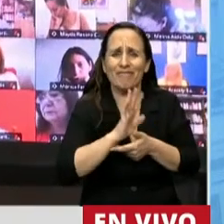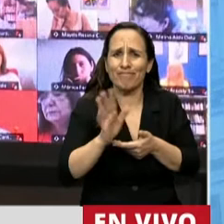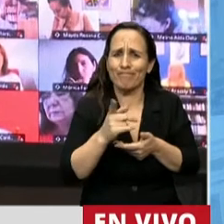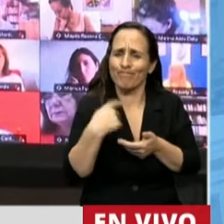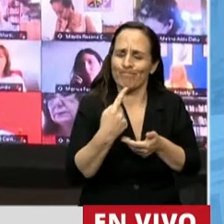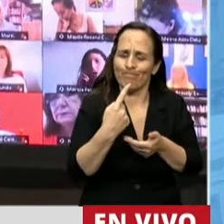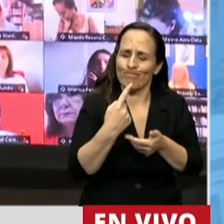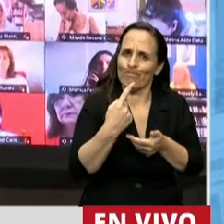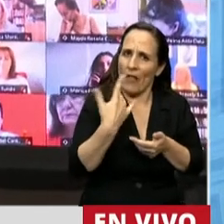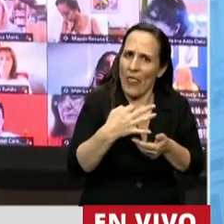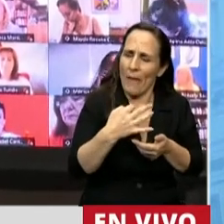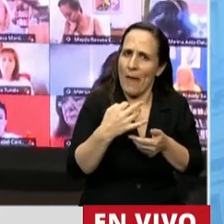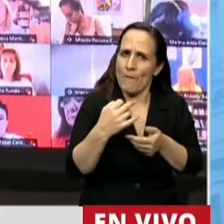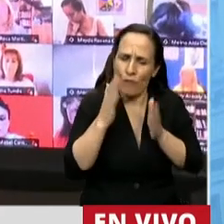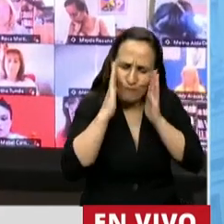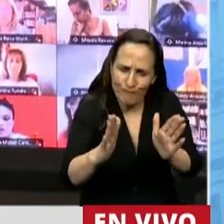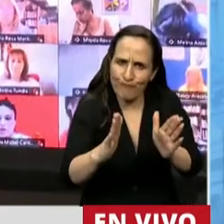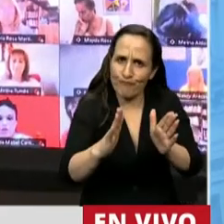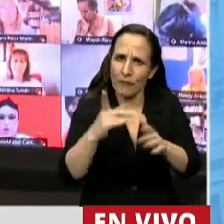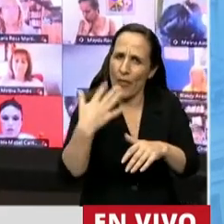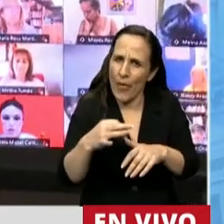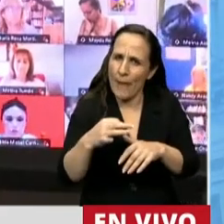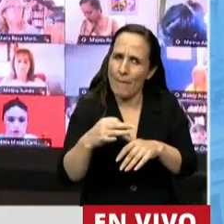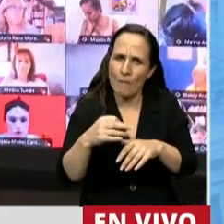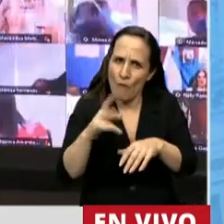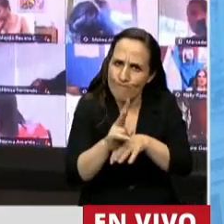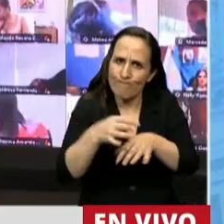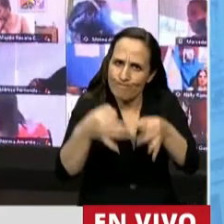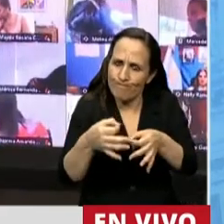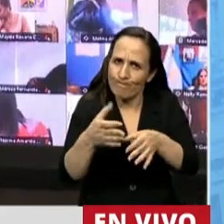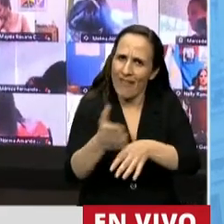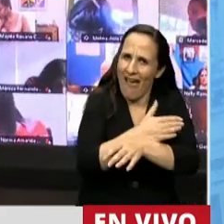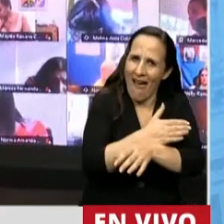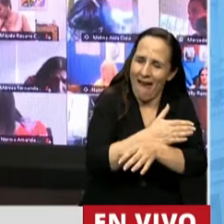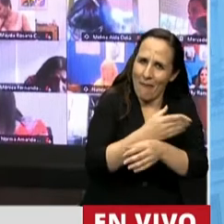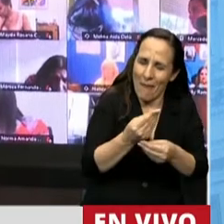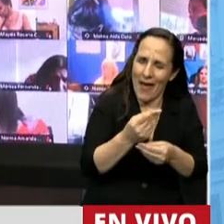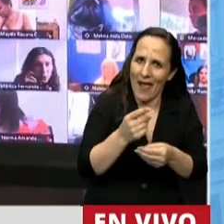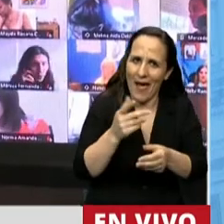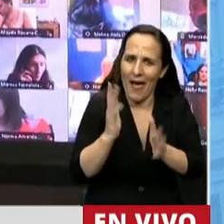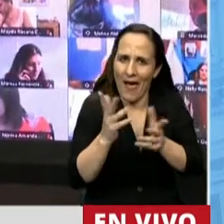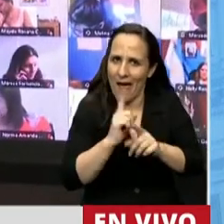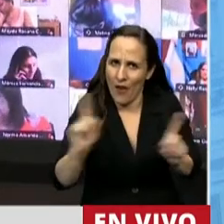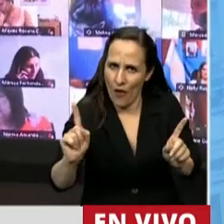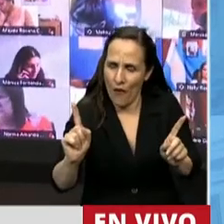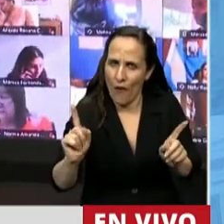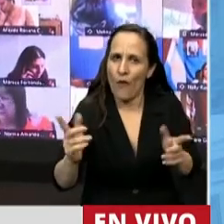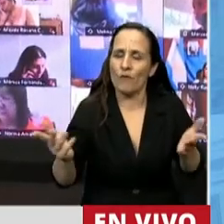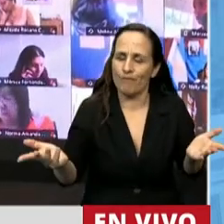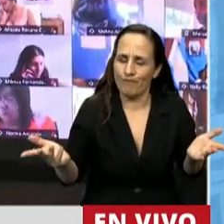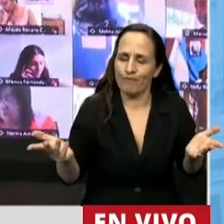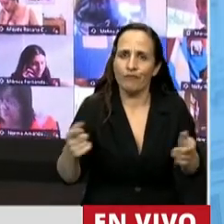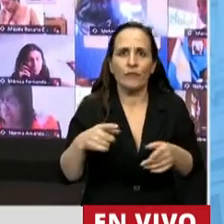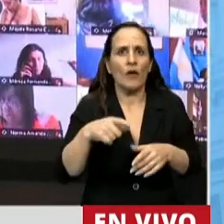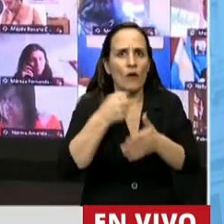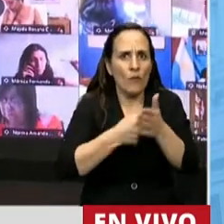y prevenir. Y acá en esto, la lucha de las mujeres ha tenido mucho que ver en la aprobación de este